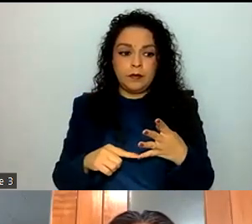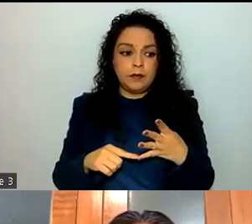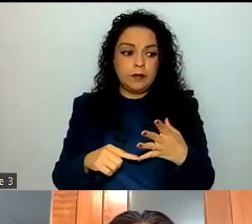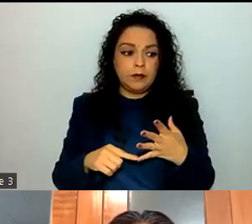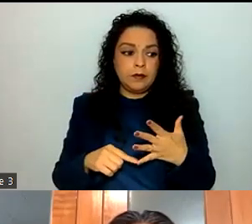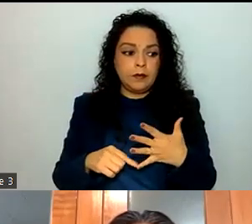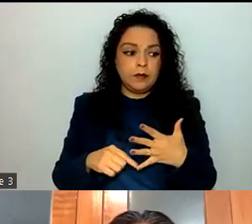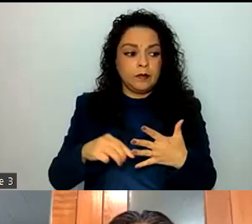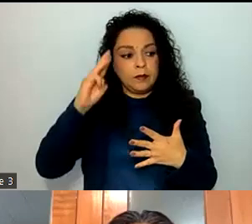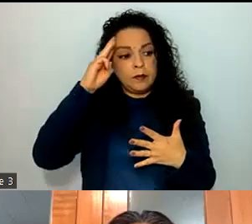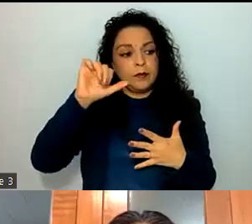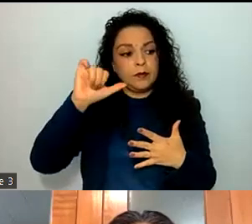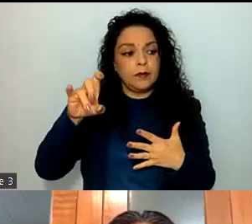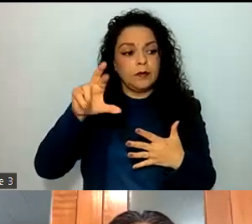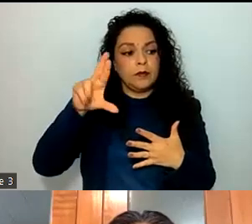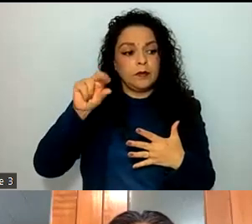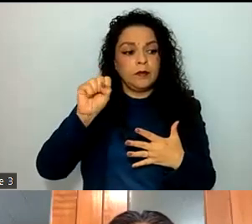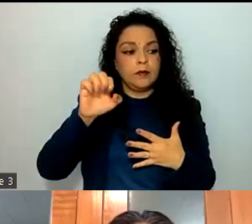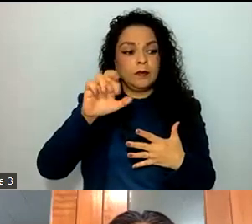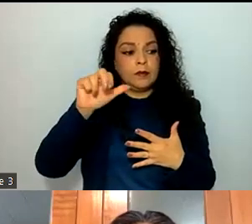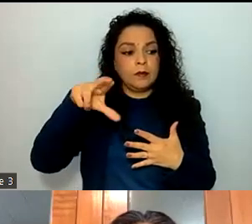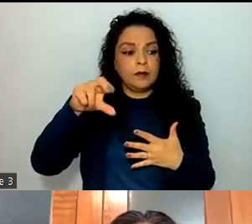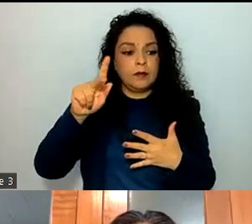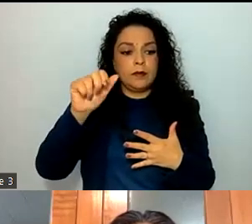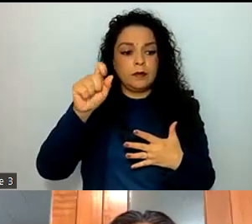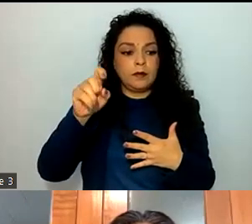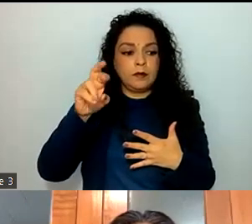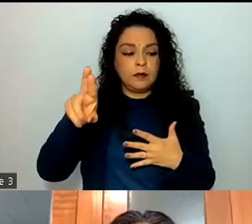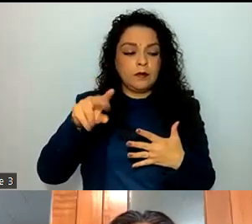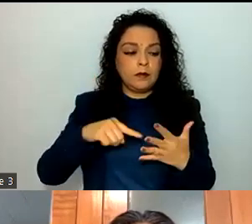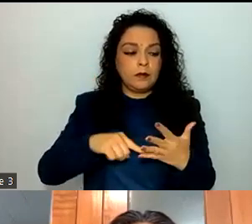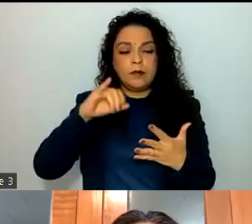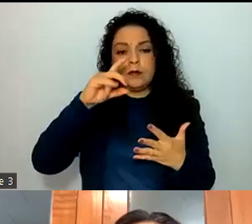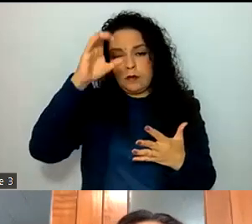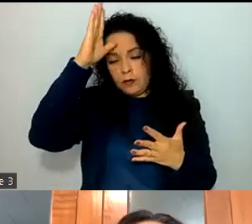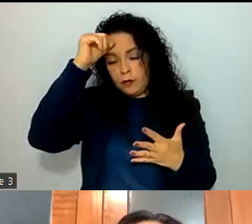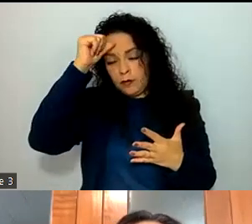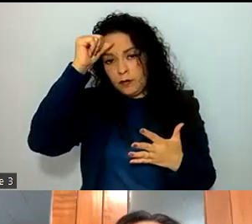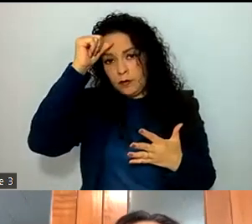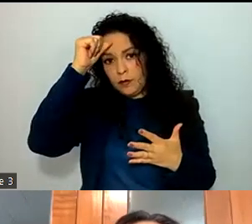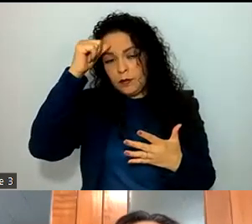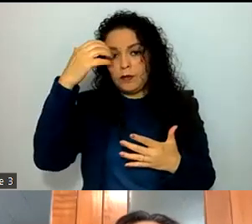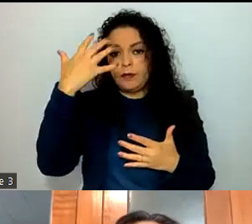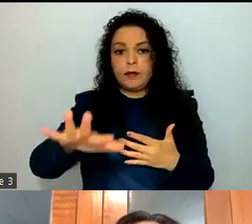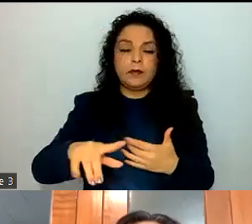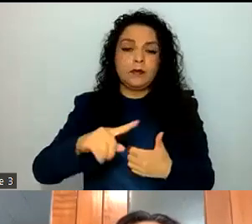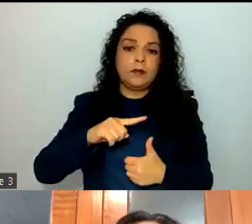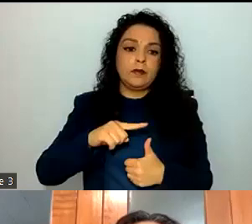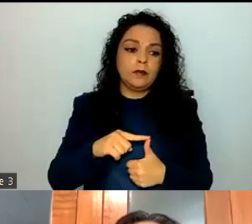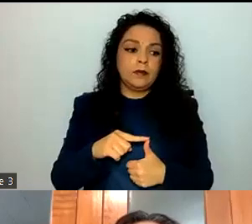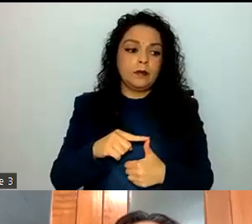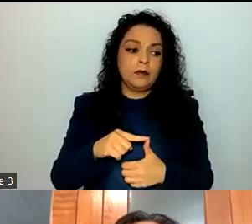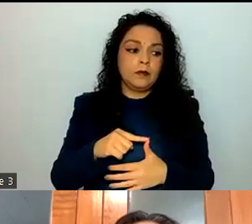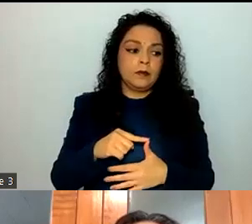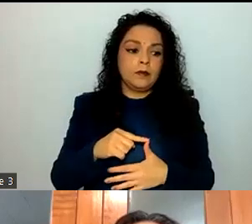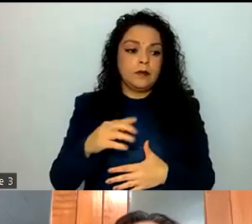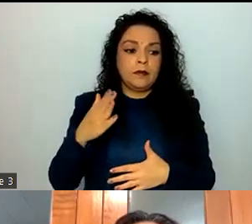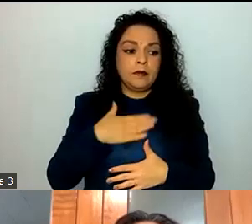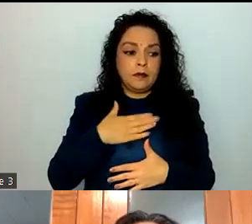Maestro Alejandro Serrano Pastor. Alejandro Serrano, a favor. El de la voz, a